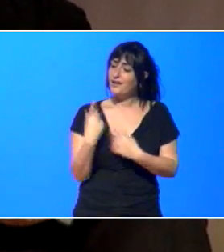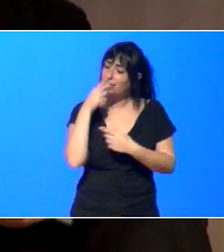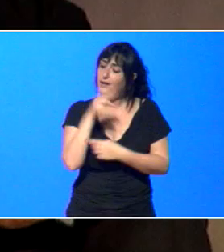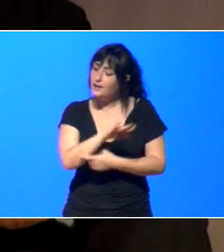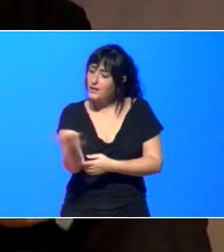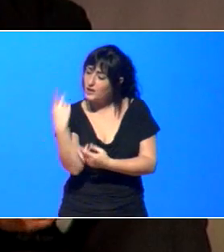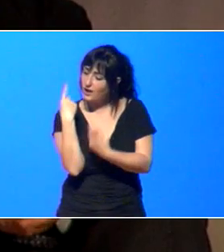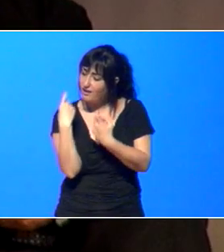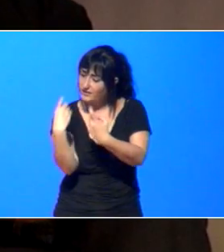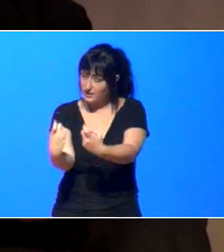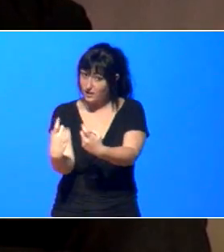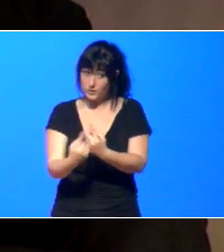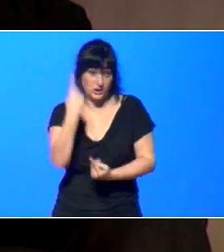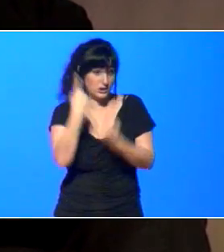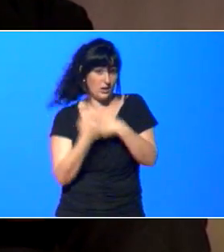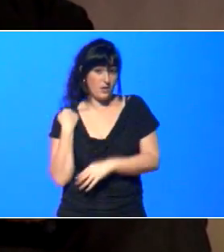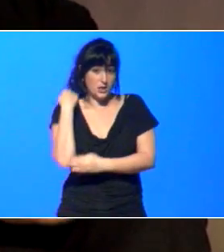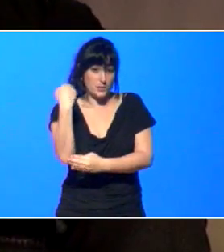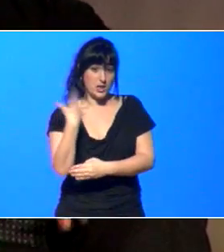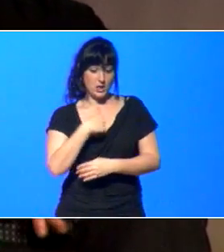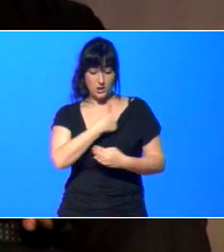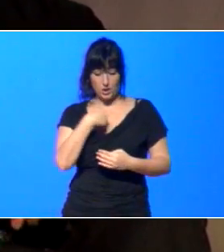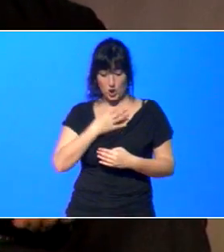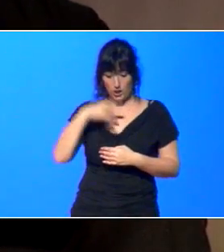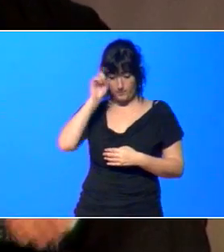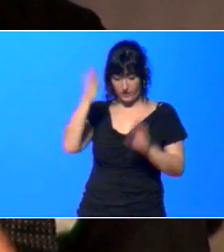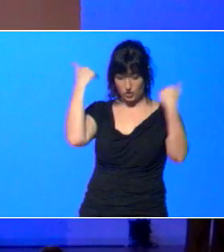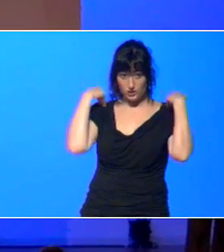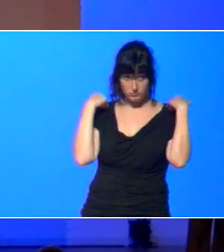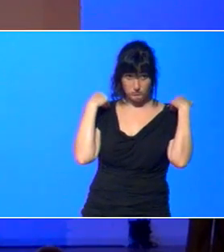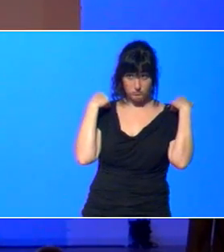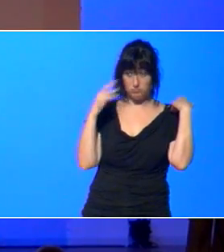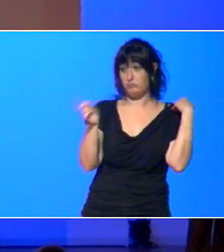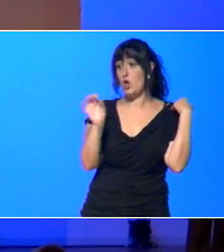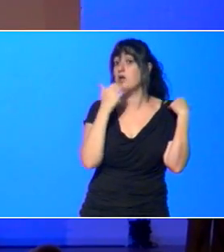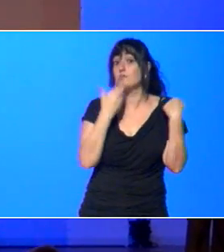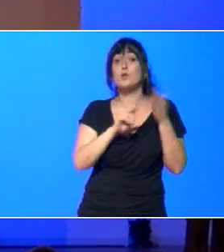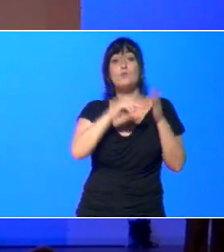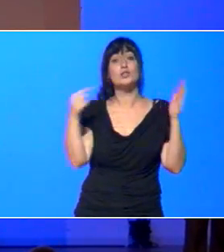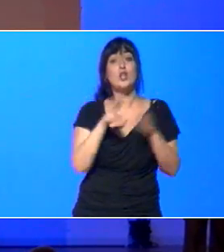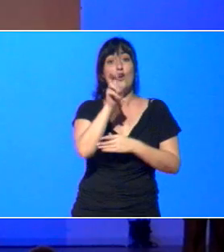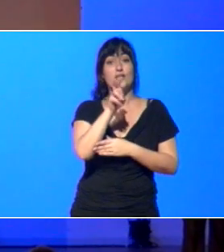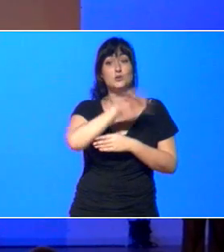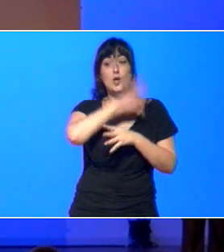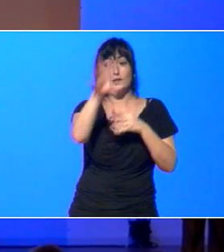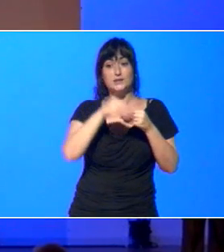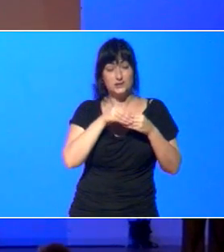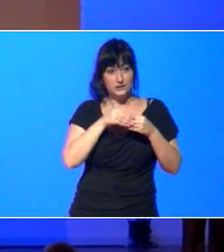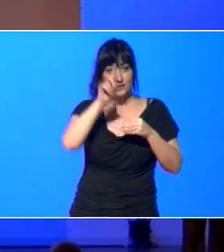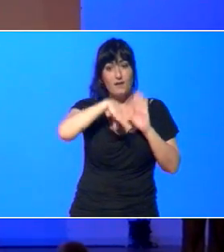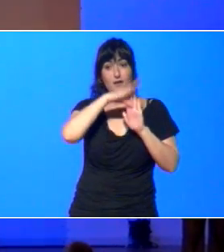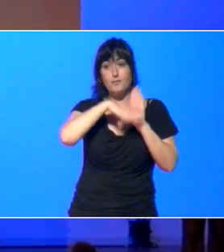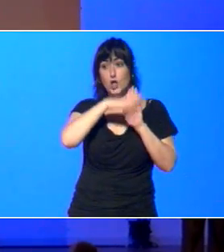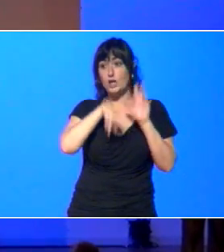veces esos apoyos no son más profesores, sino que son las nuevas tecnologías acopladas, pictogramas para niños